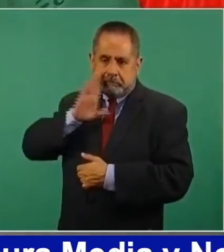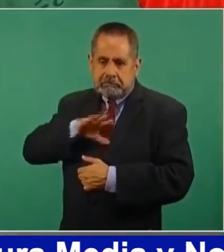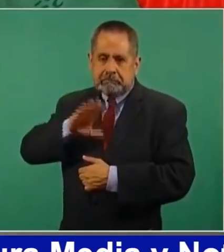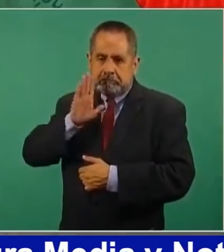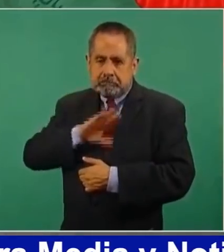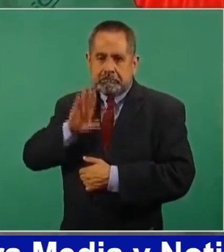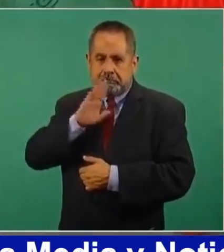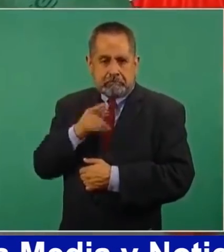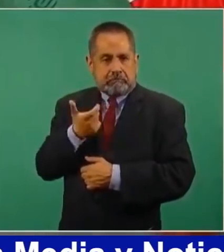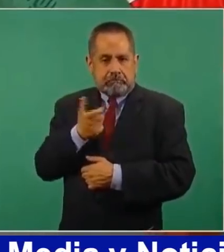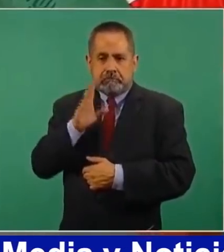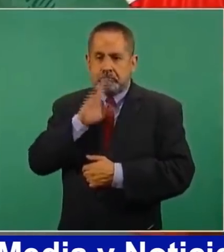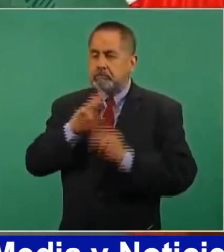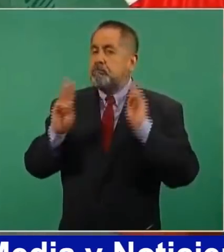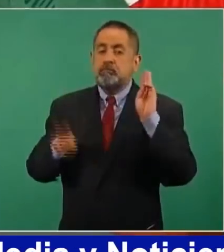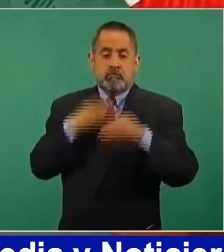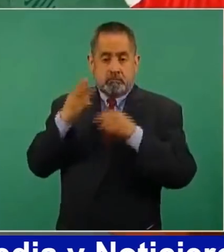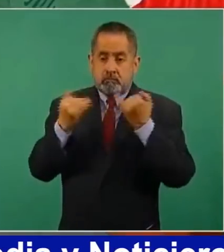la economía mundial,